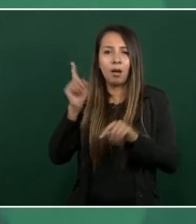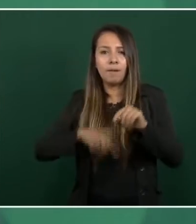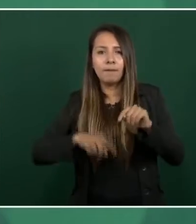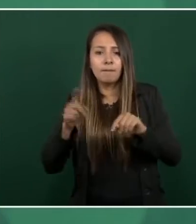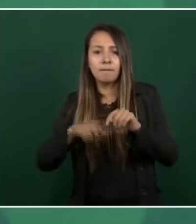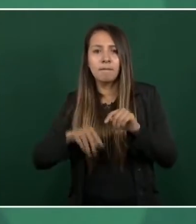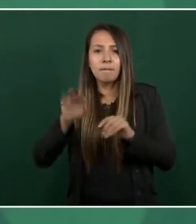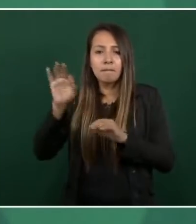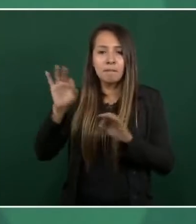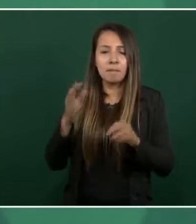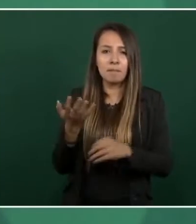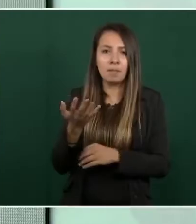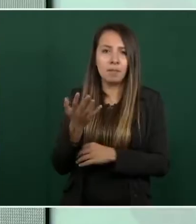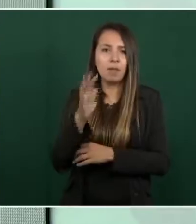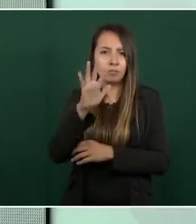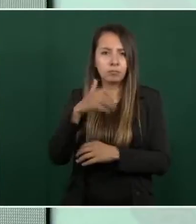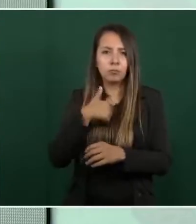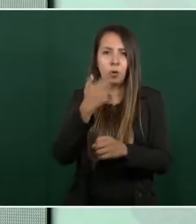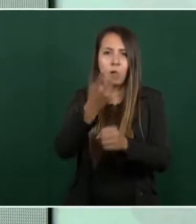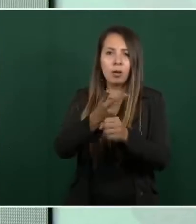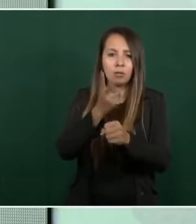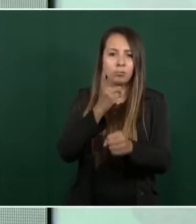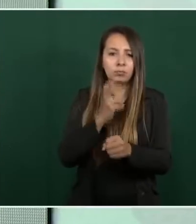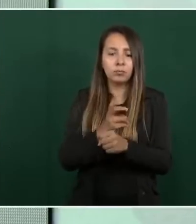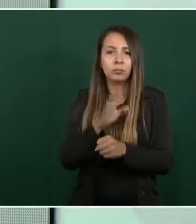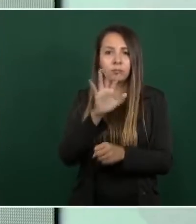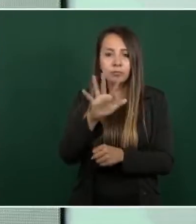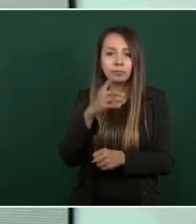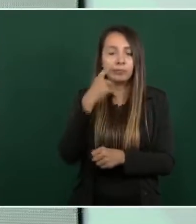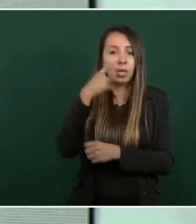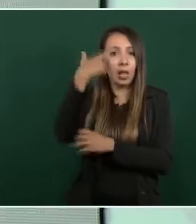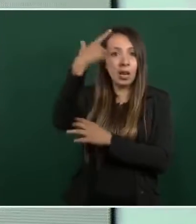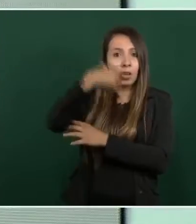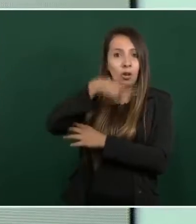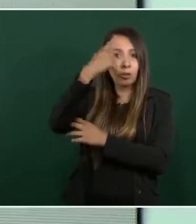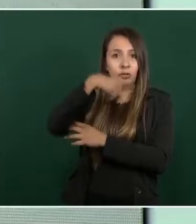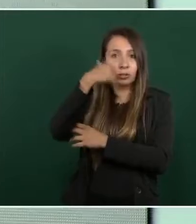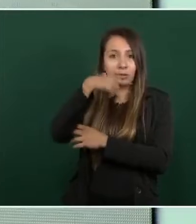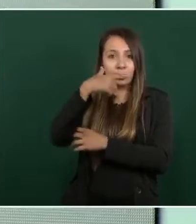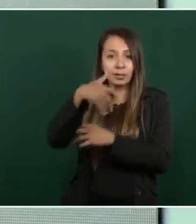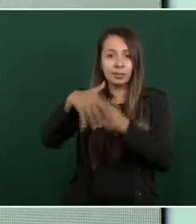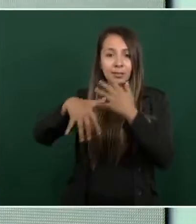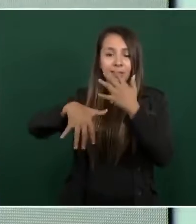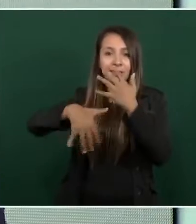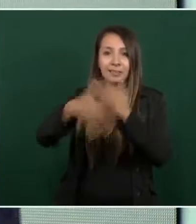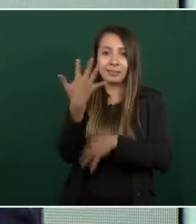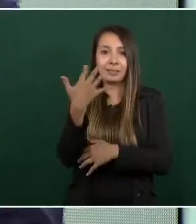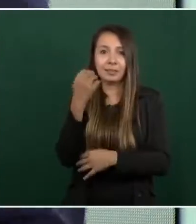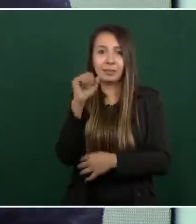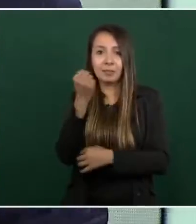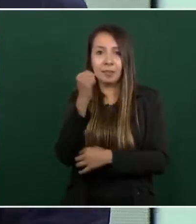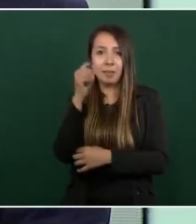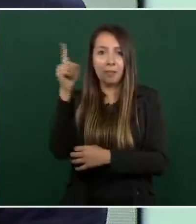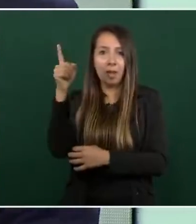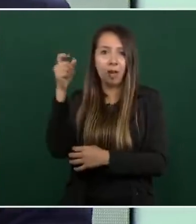Por cierto, les invito, porque en la noche del 15, en el Zócalo, en el